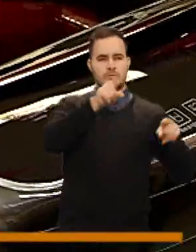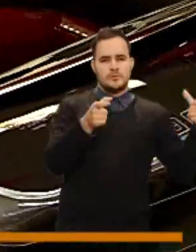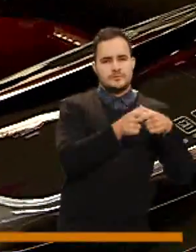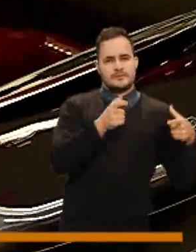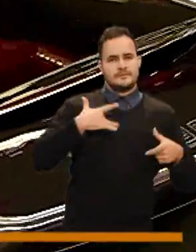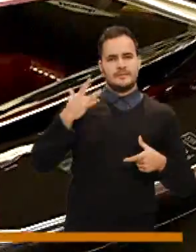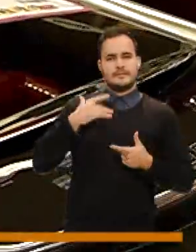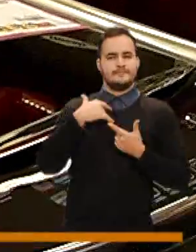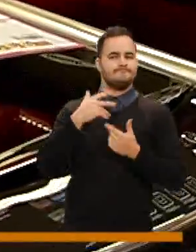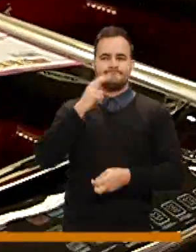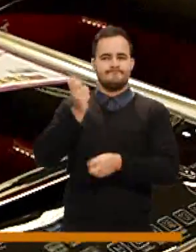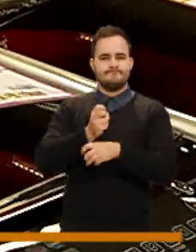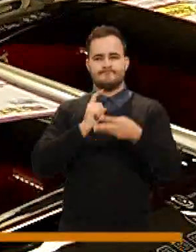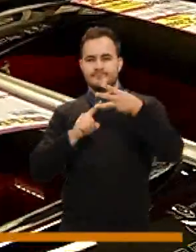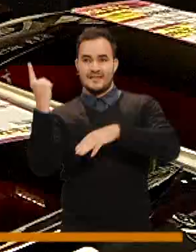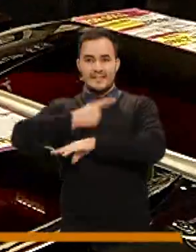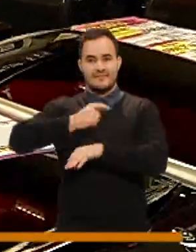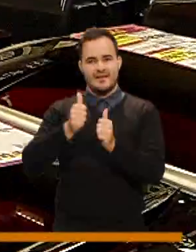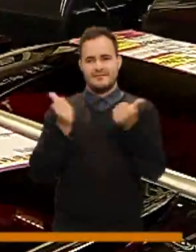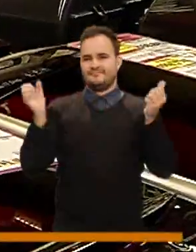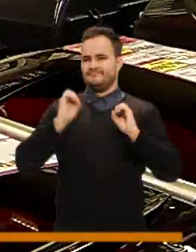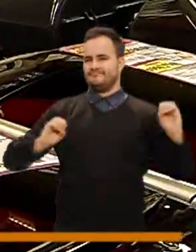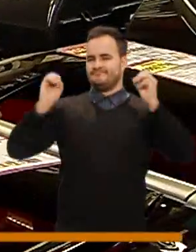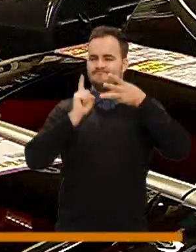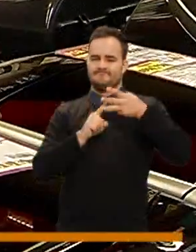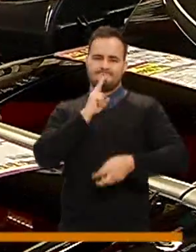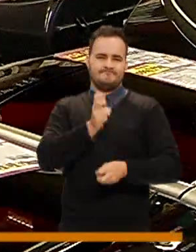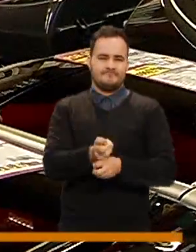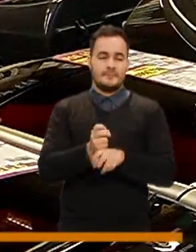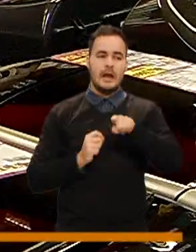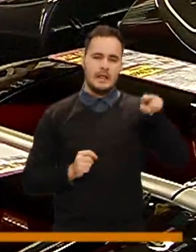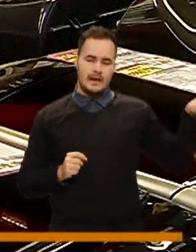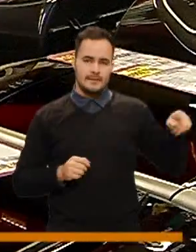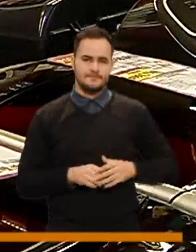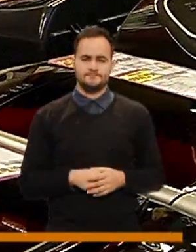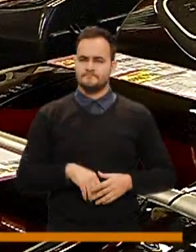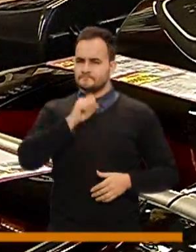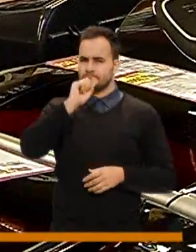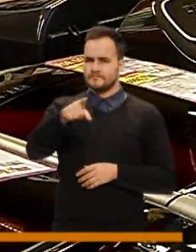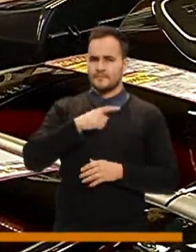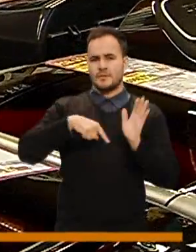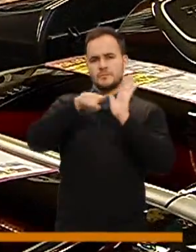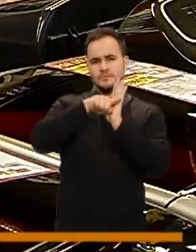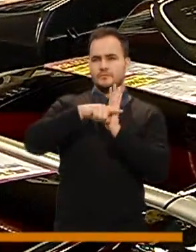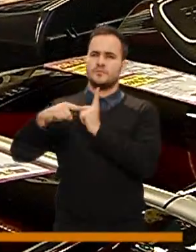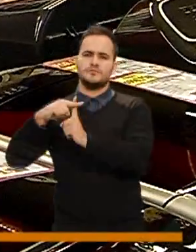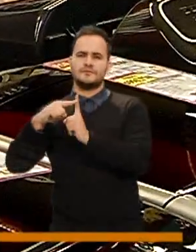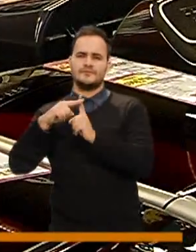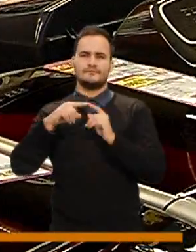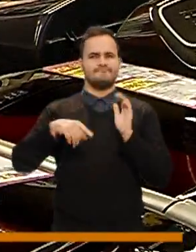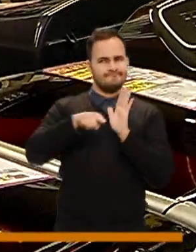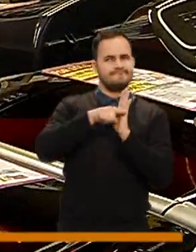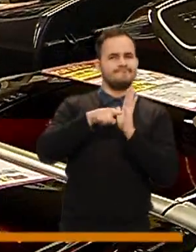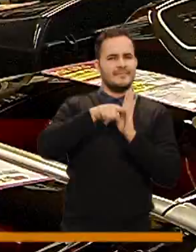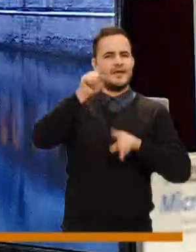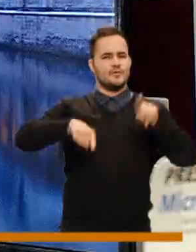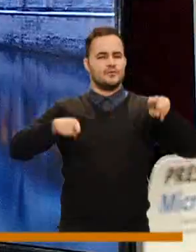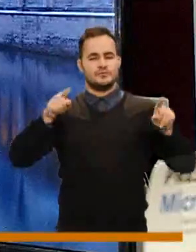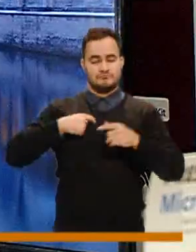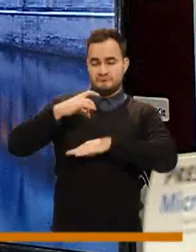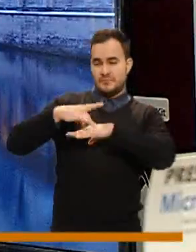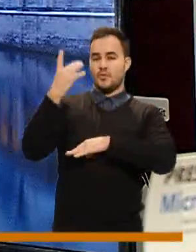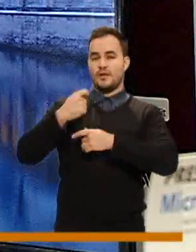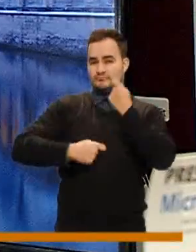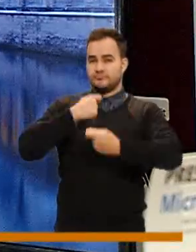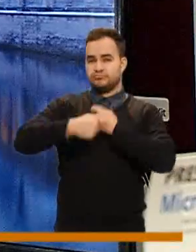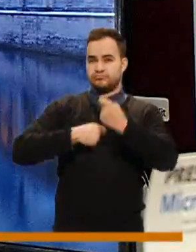solo un 15% de los comerciantes no comparten para este tercer día sin IVA. Concejal, no todas las experiencias son negativas